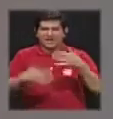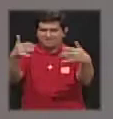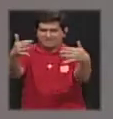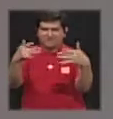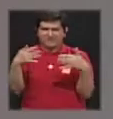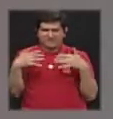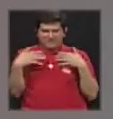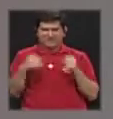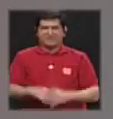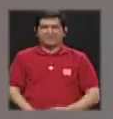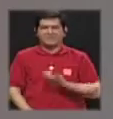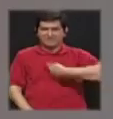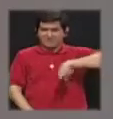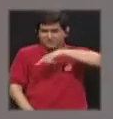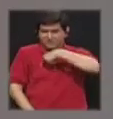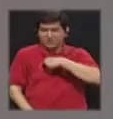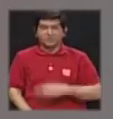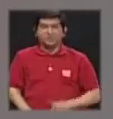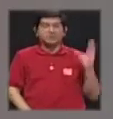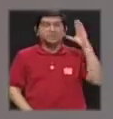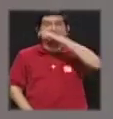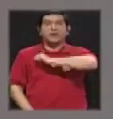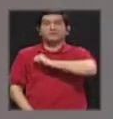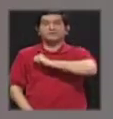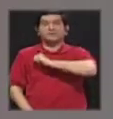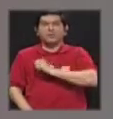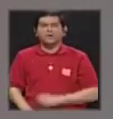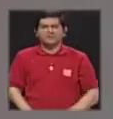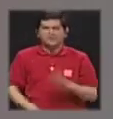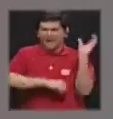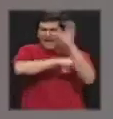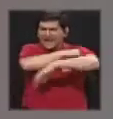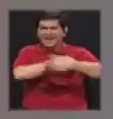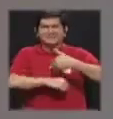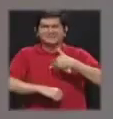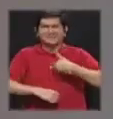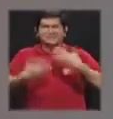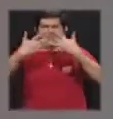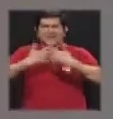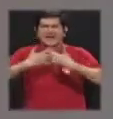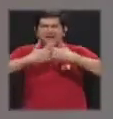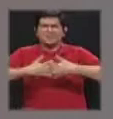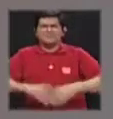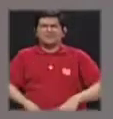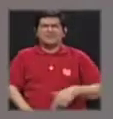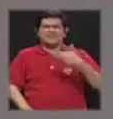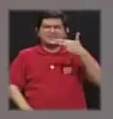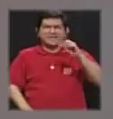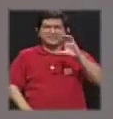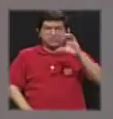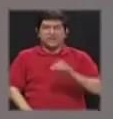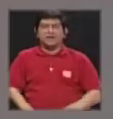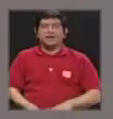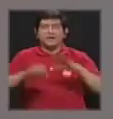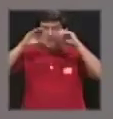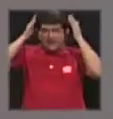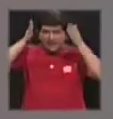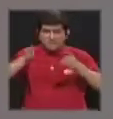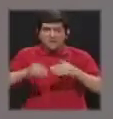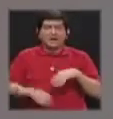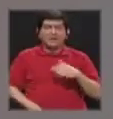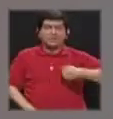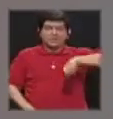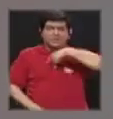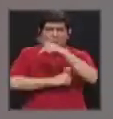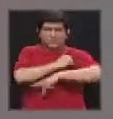expediente a nuestras manos, nos damos cuenta de la penalización que existe sobre Check. Y el embajador que tiene nuestro país en China, que